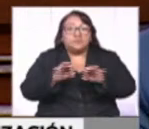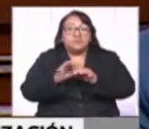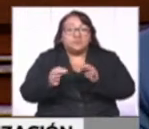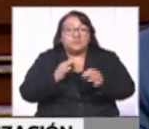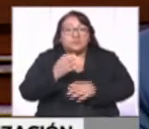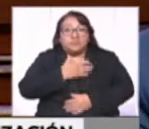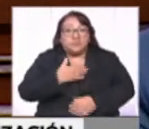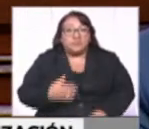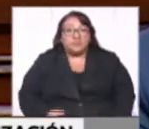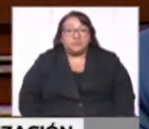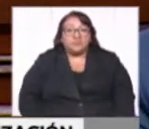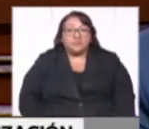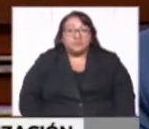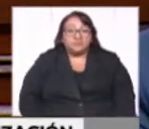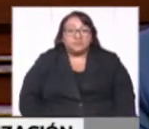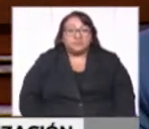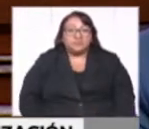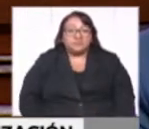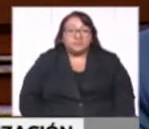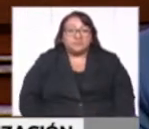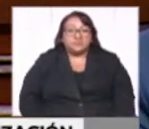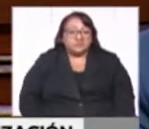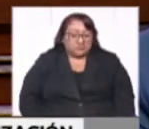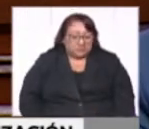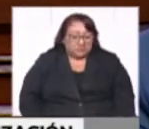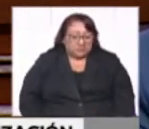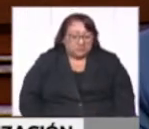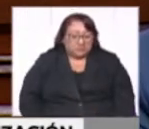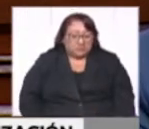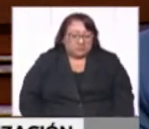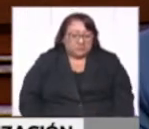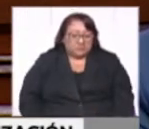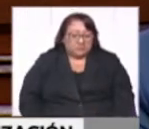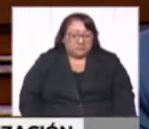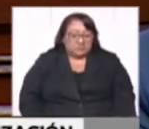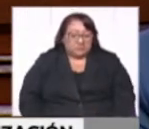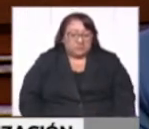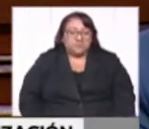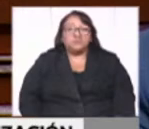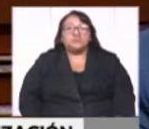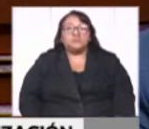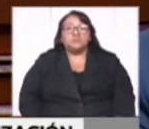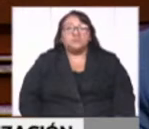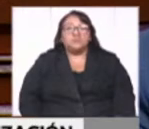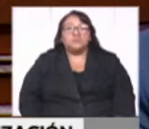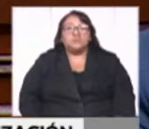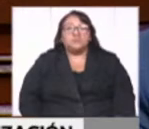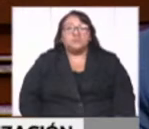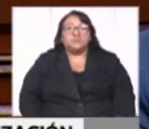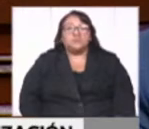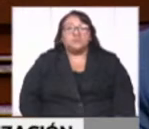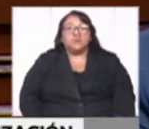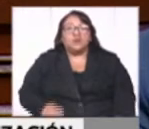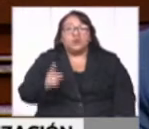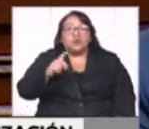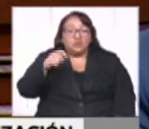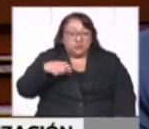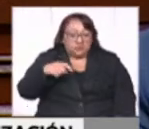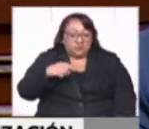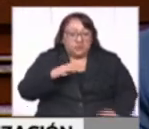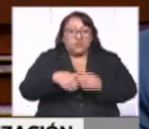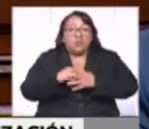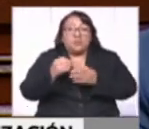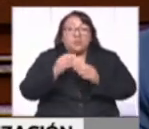precisar, además, que este proyecto no requiere de presupuesto adicional porque el pago de